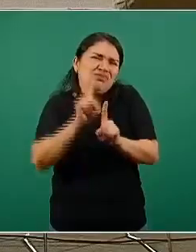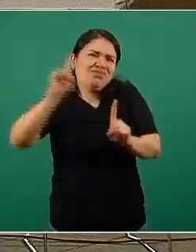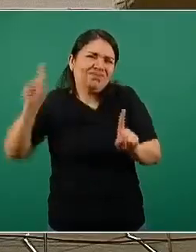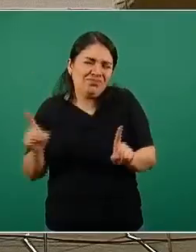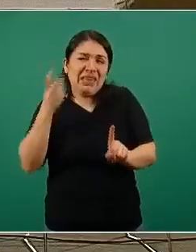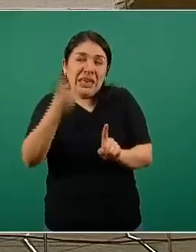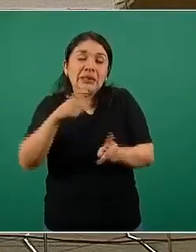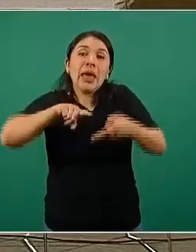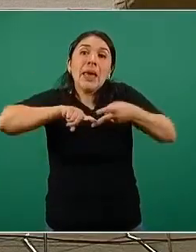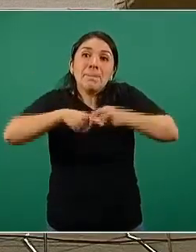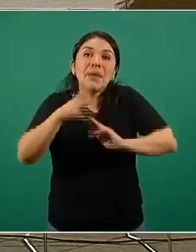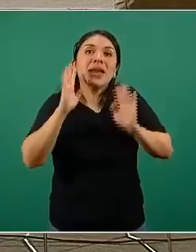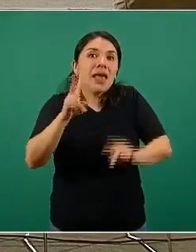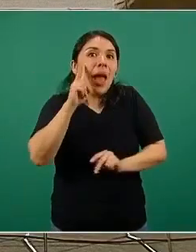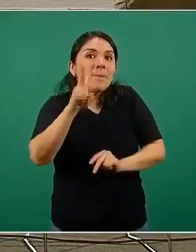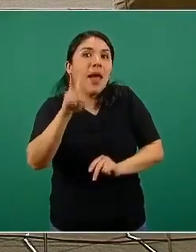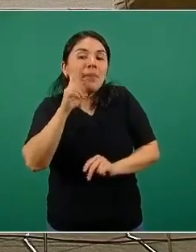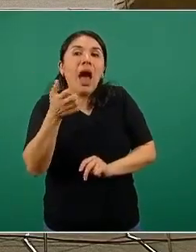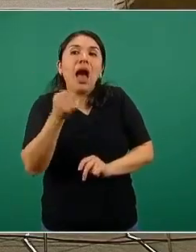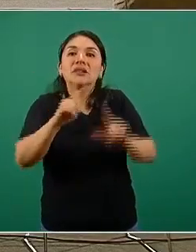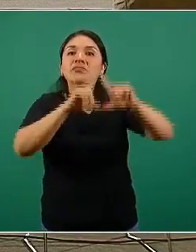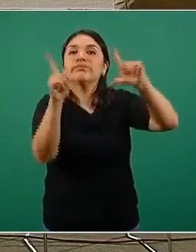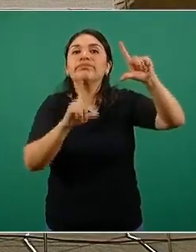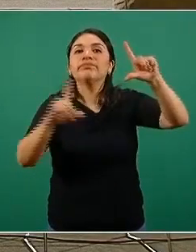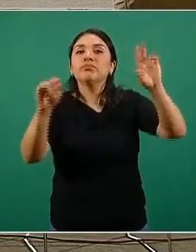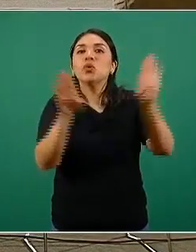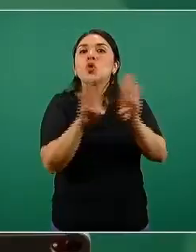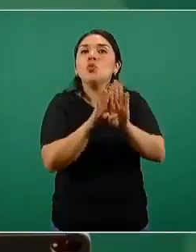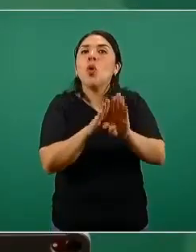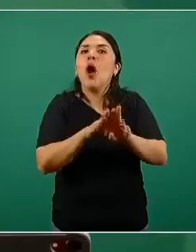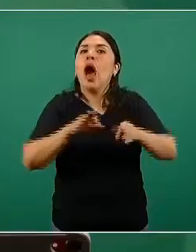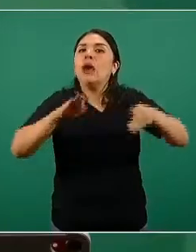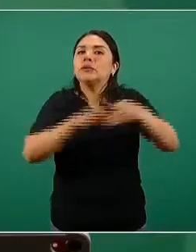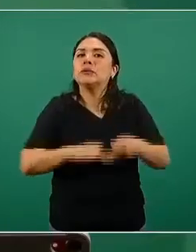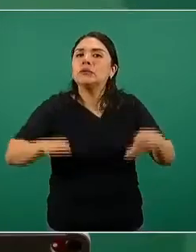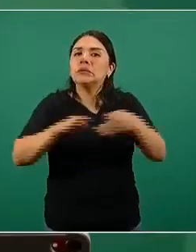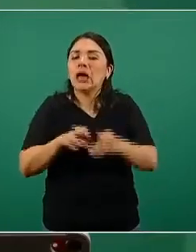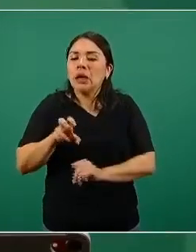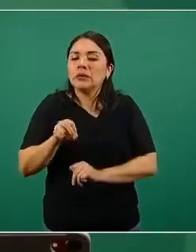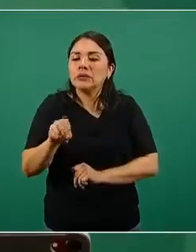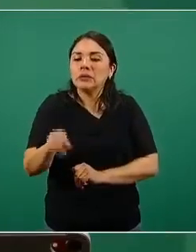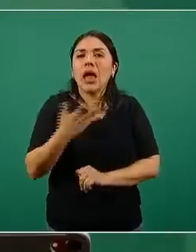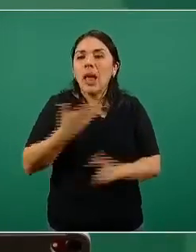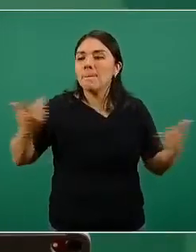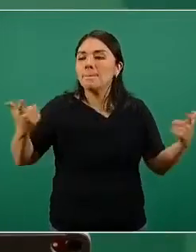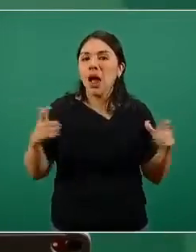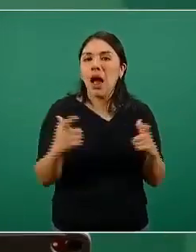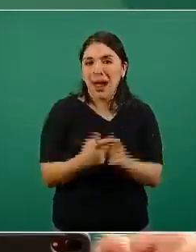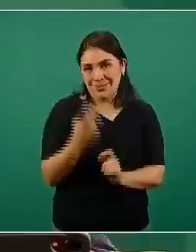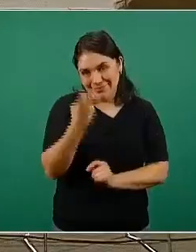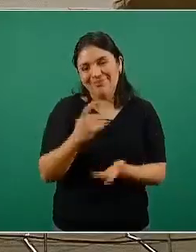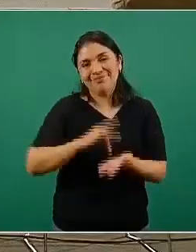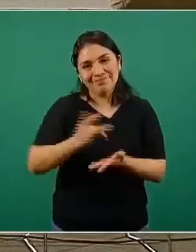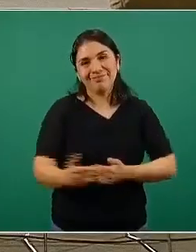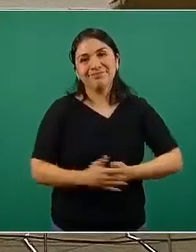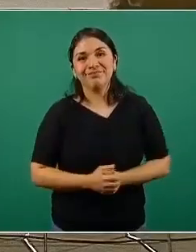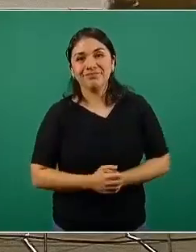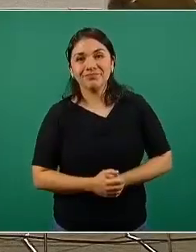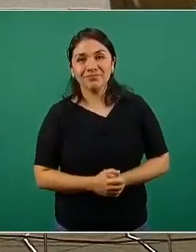que empezamos a ver de manera nacional, que se haga una tendencia constante para poderla disminuir. Muchas gracias.